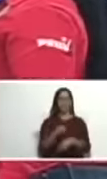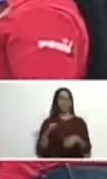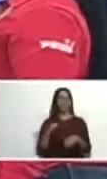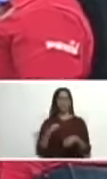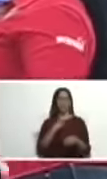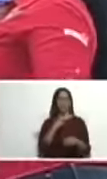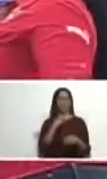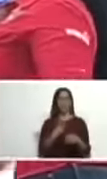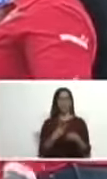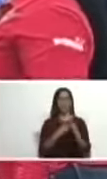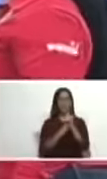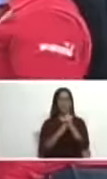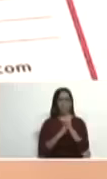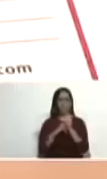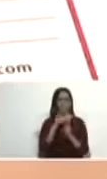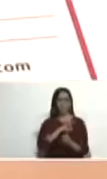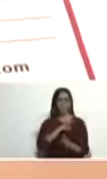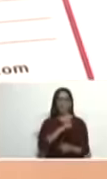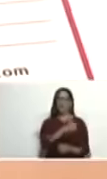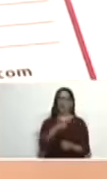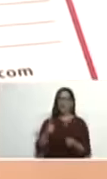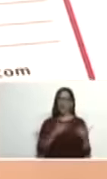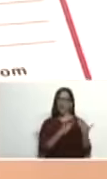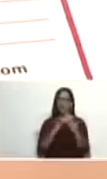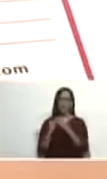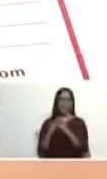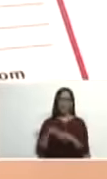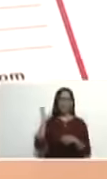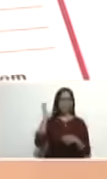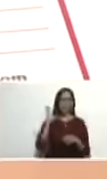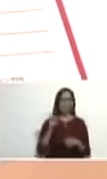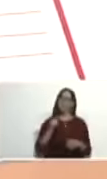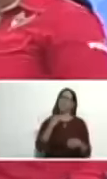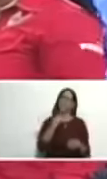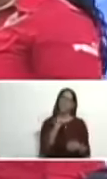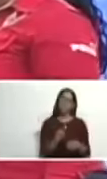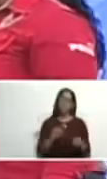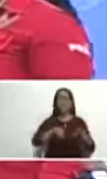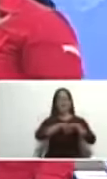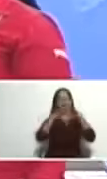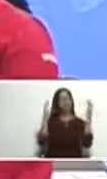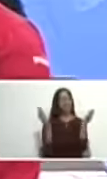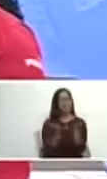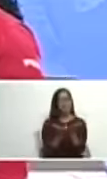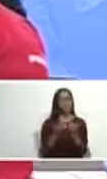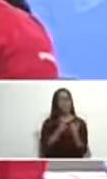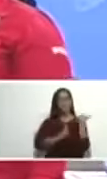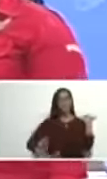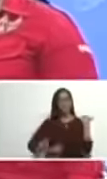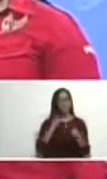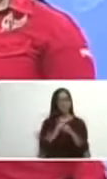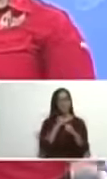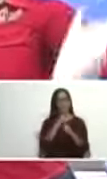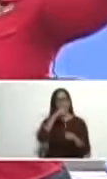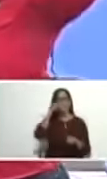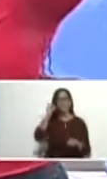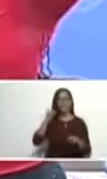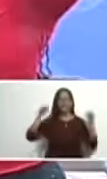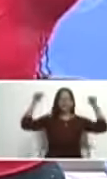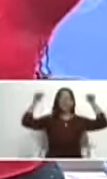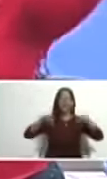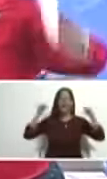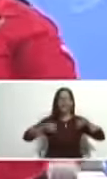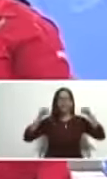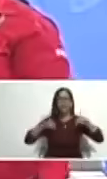y líderes sociales de cada una de las comunidades del país. Y le decimos al mundo, presidente obrero Nicolás Maduro, que aquí